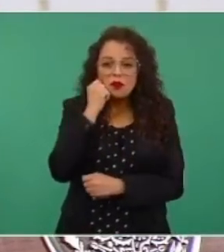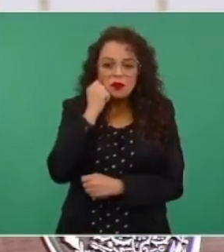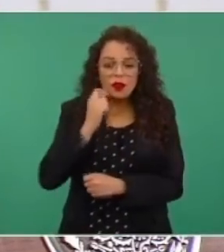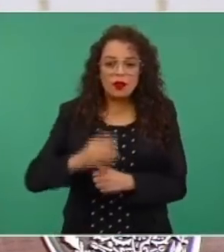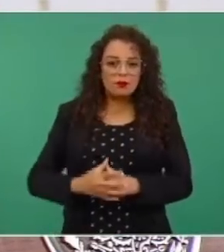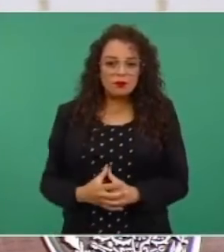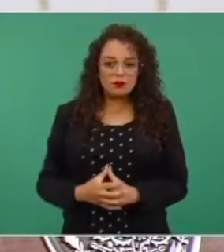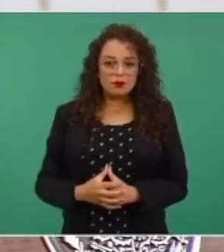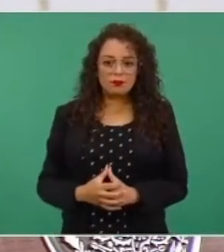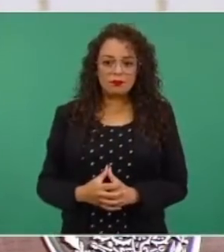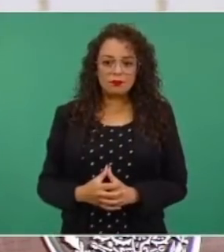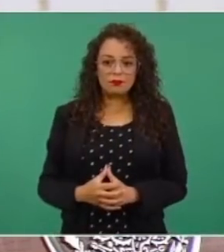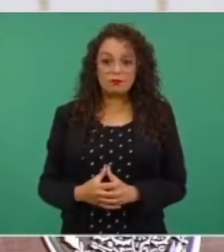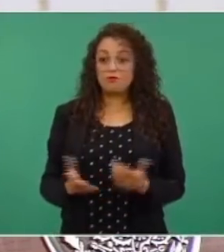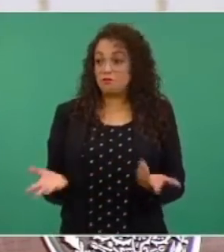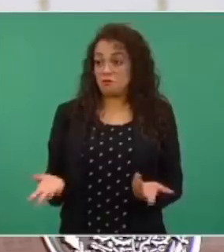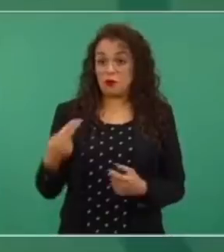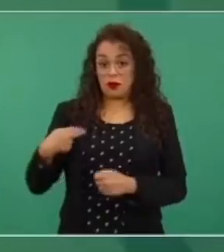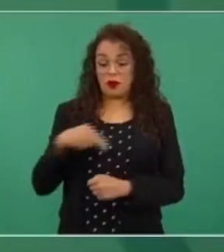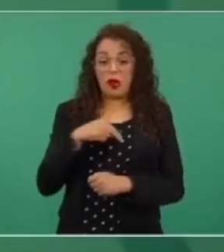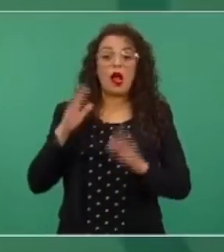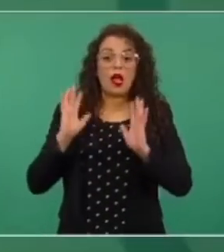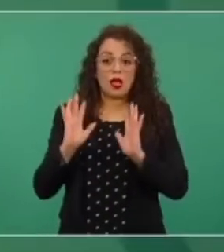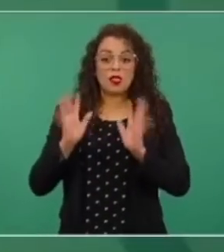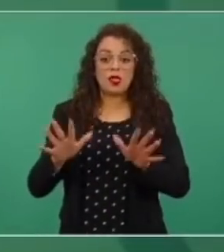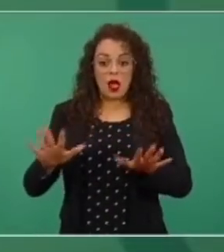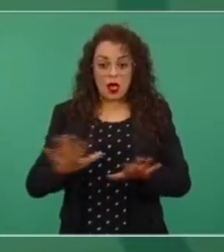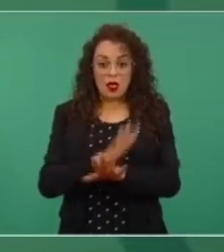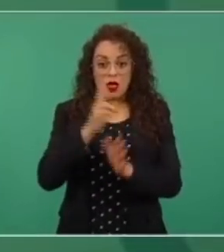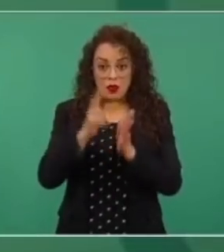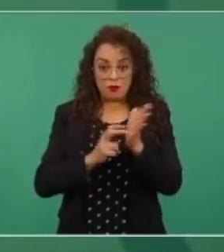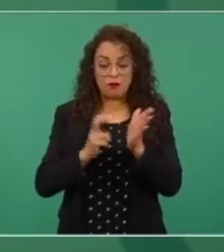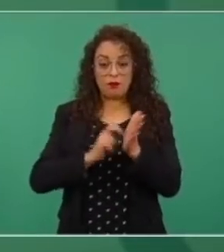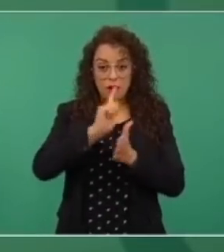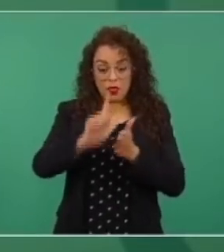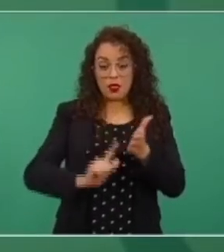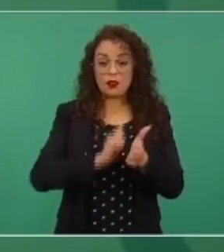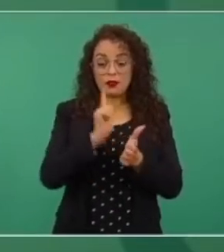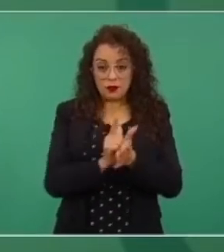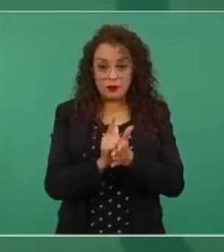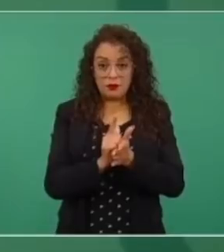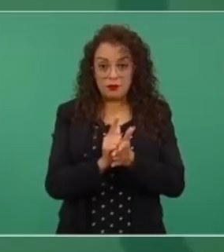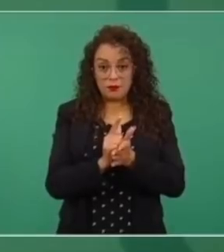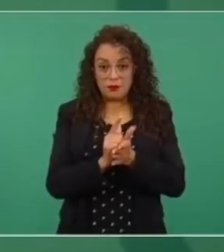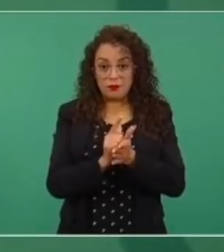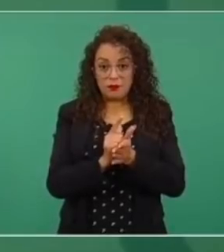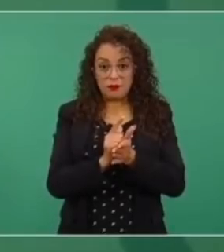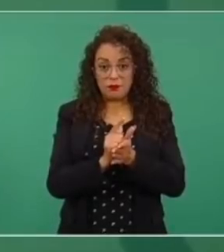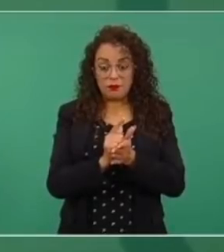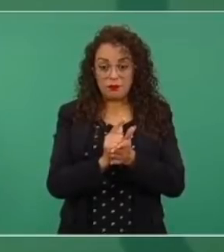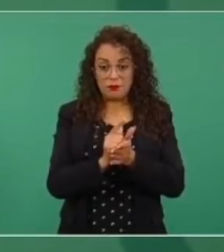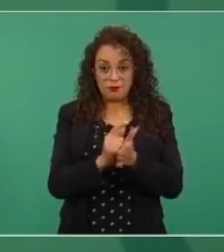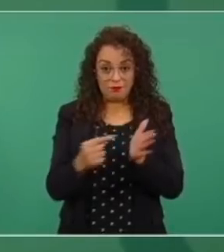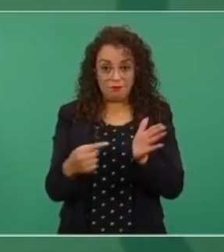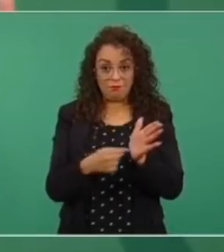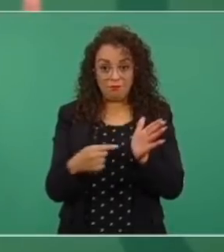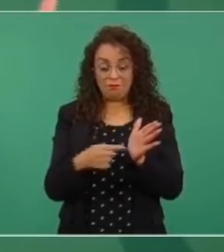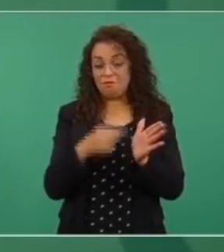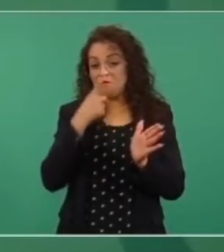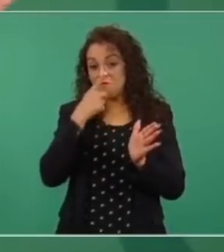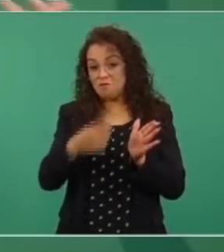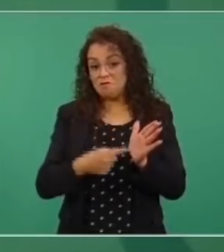Nosotros ya reformamos la legislación para que los